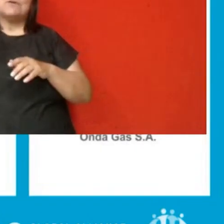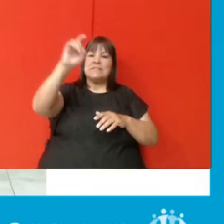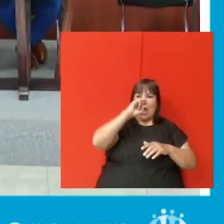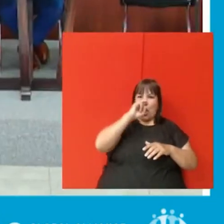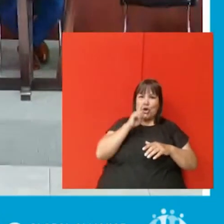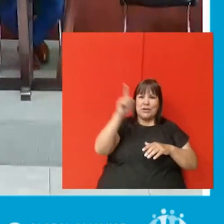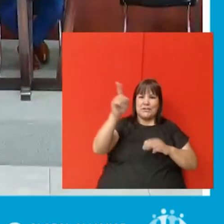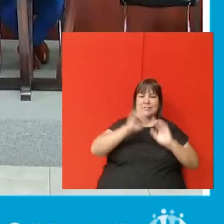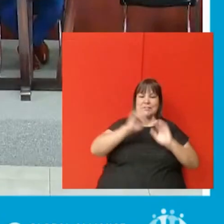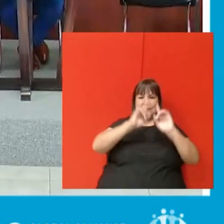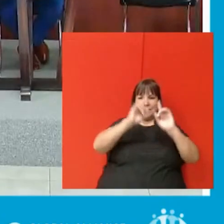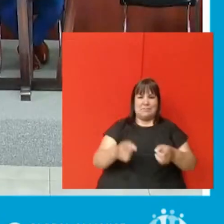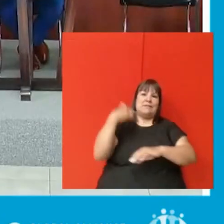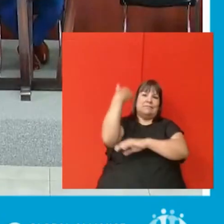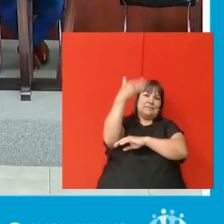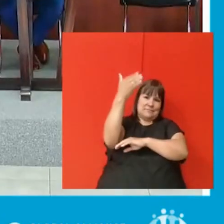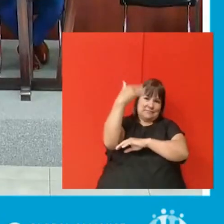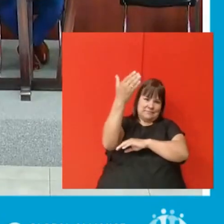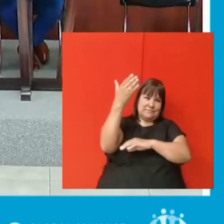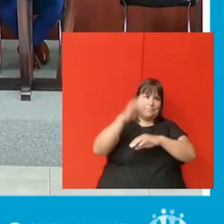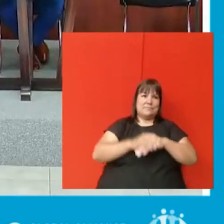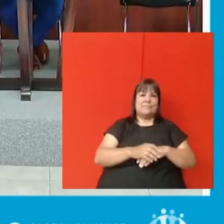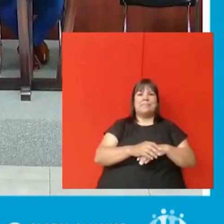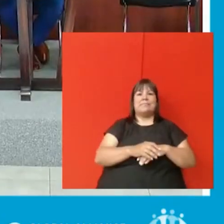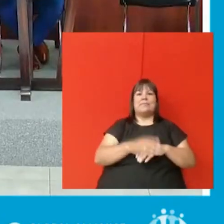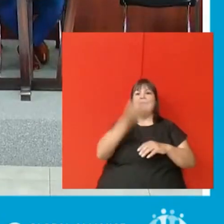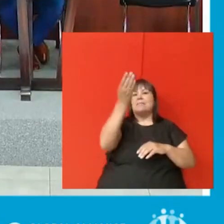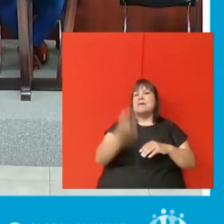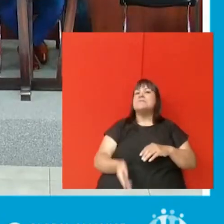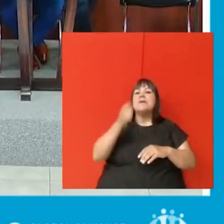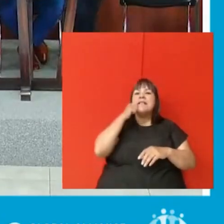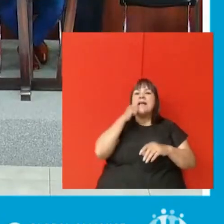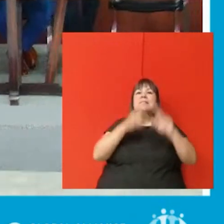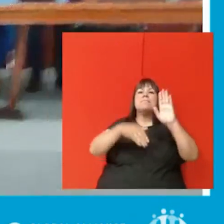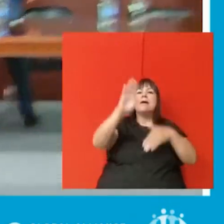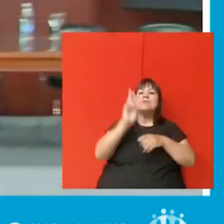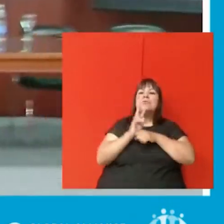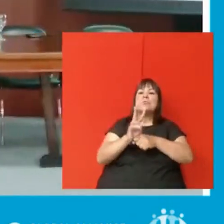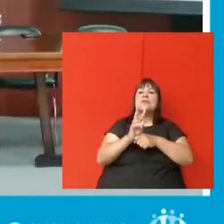Va a exponer sobre humanización en cuidados de personas mayores.